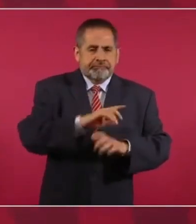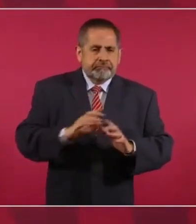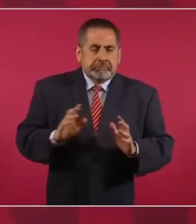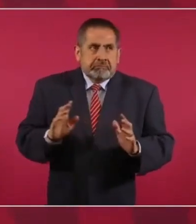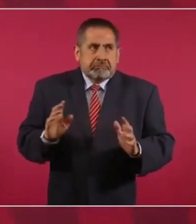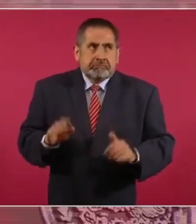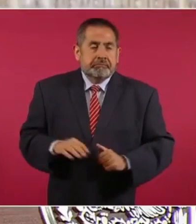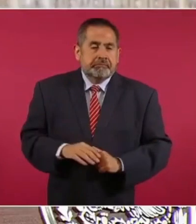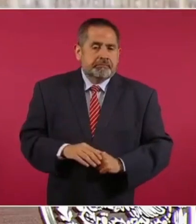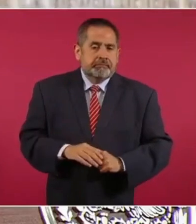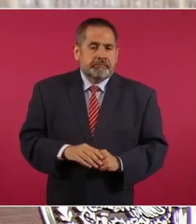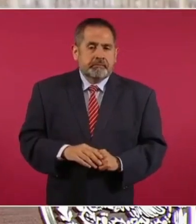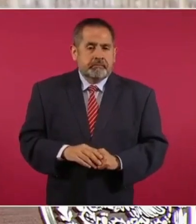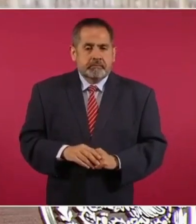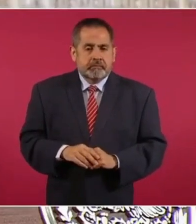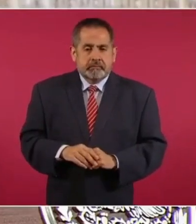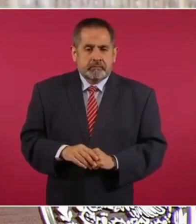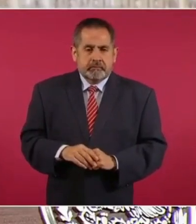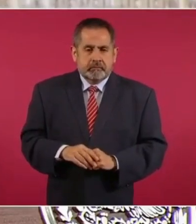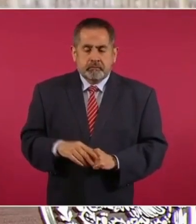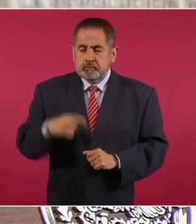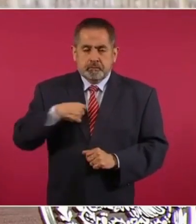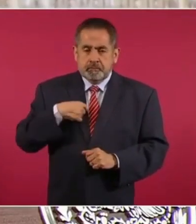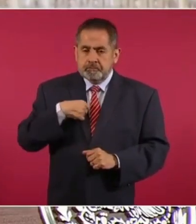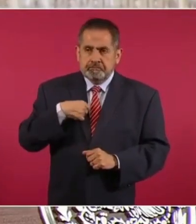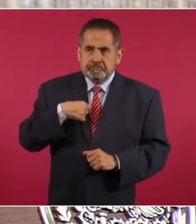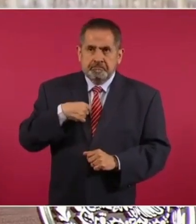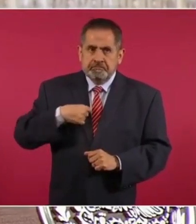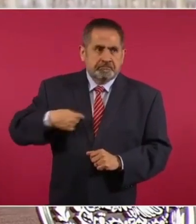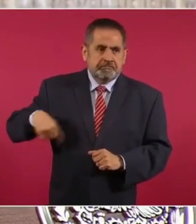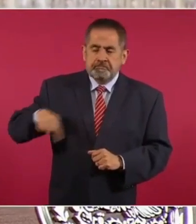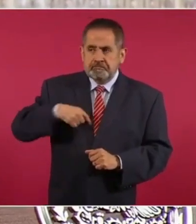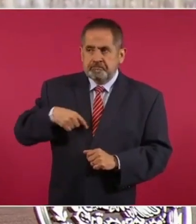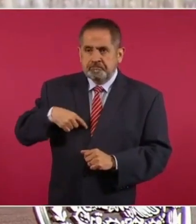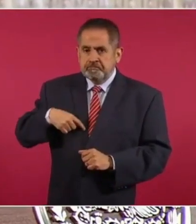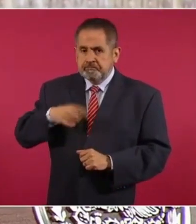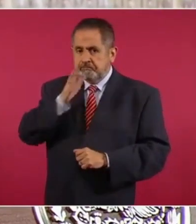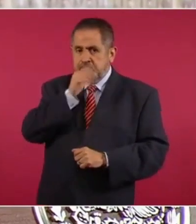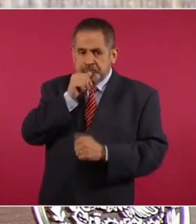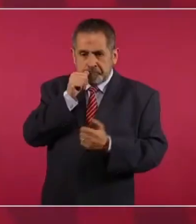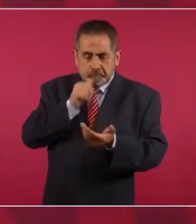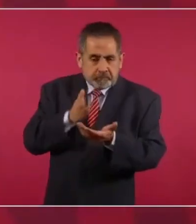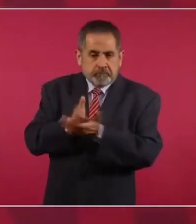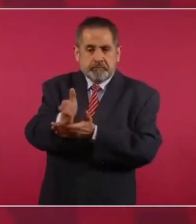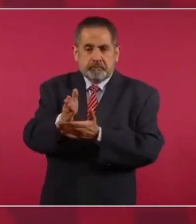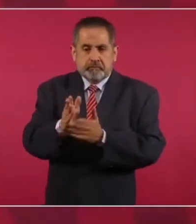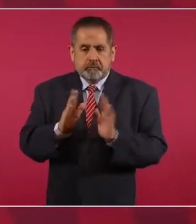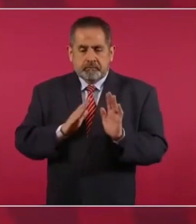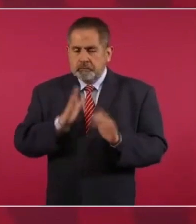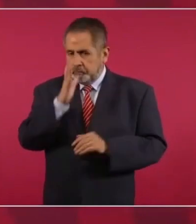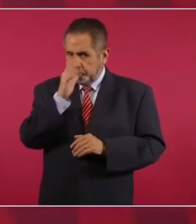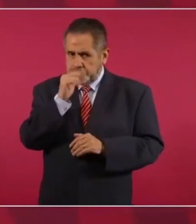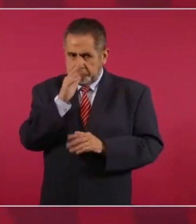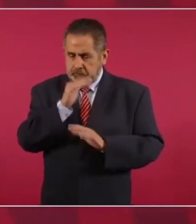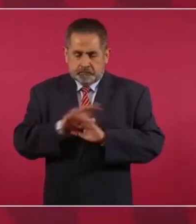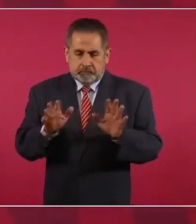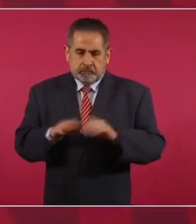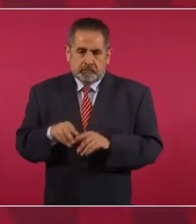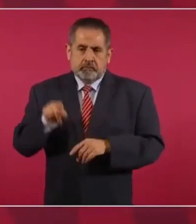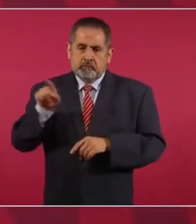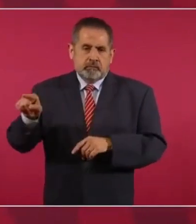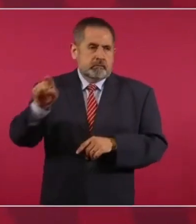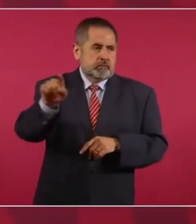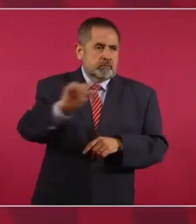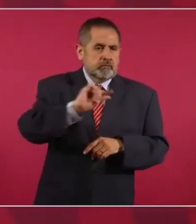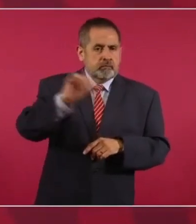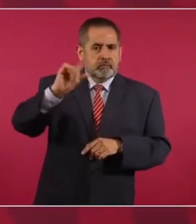pero no tenemos nosotros facultades, es de que las